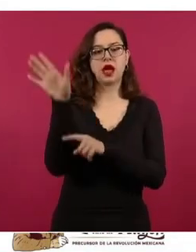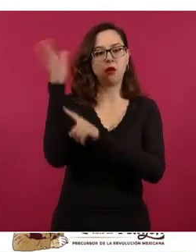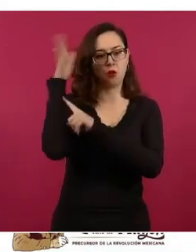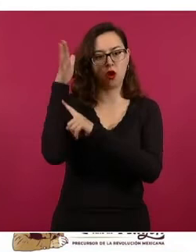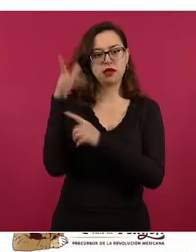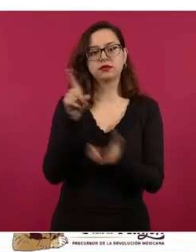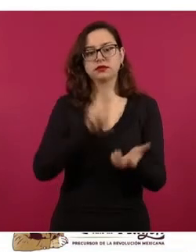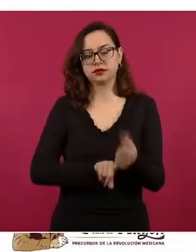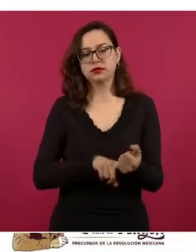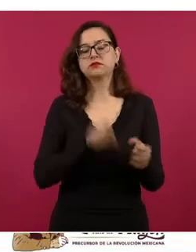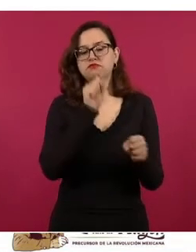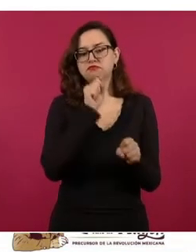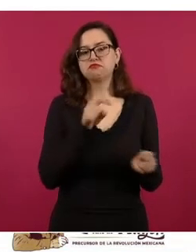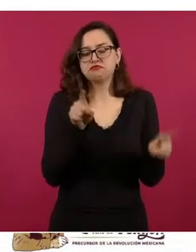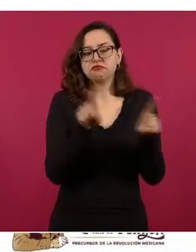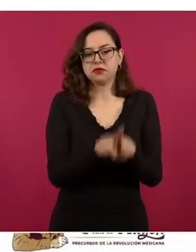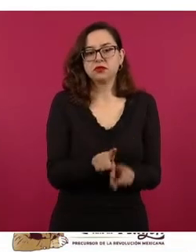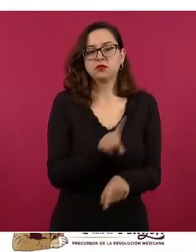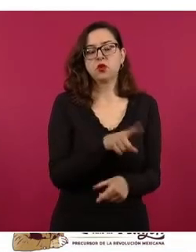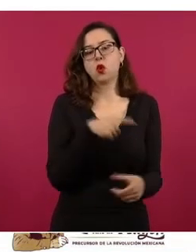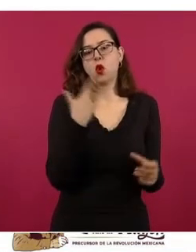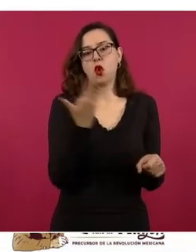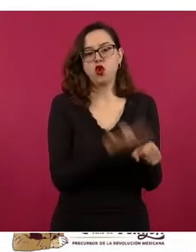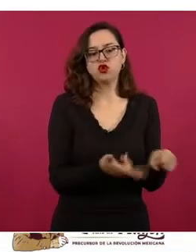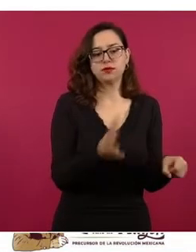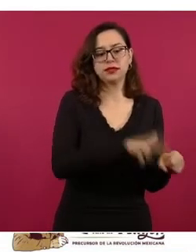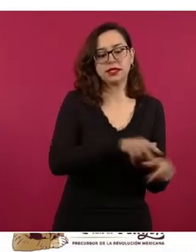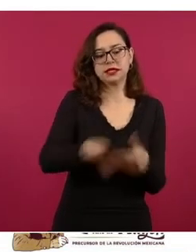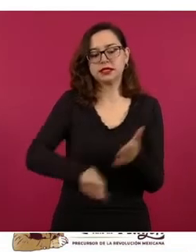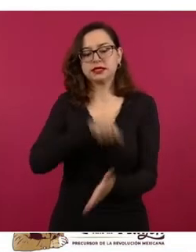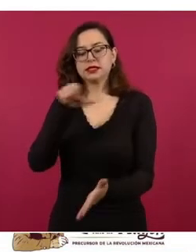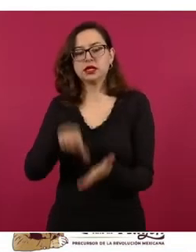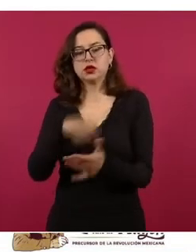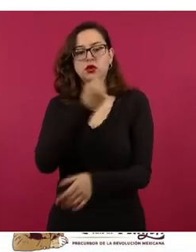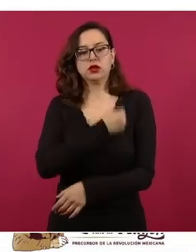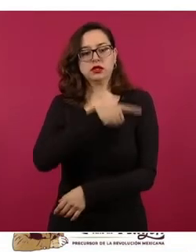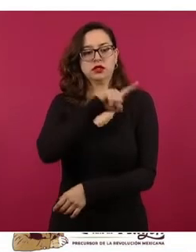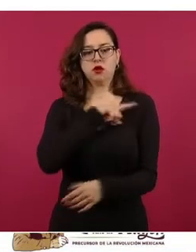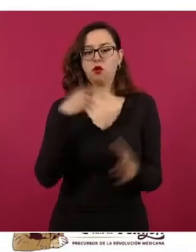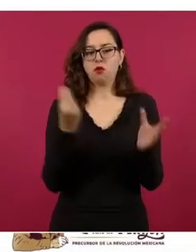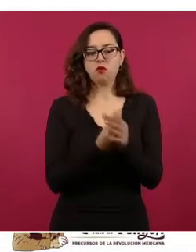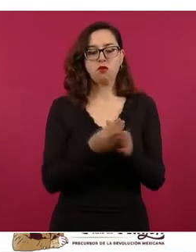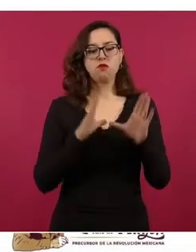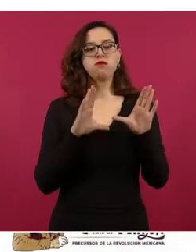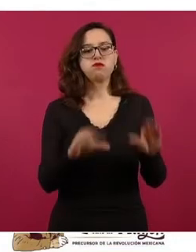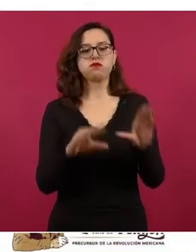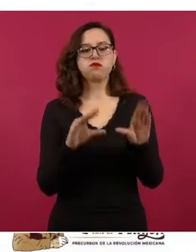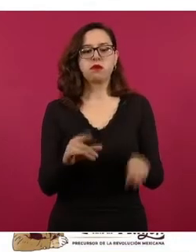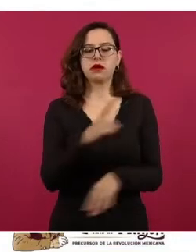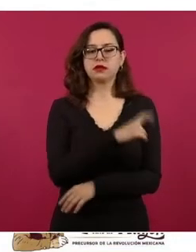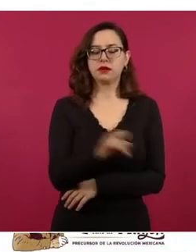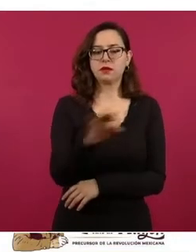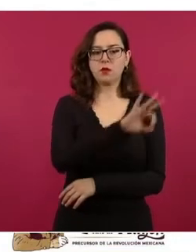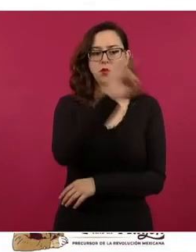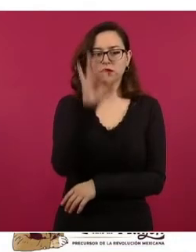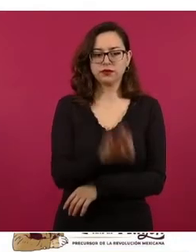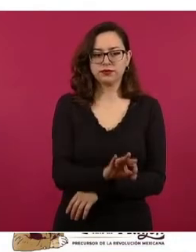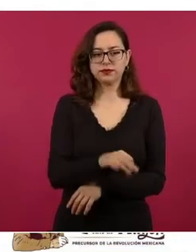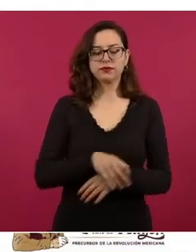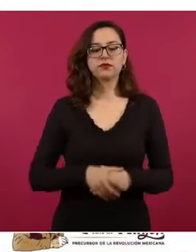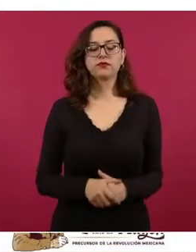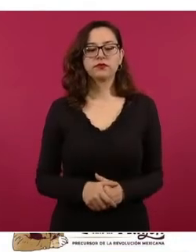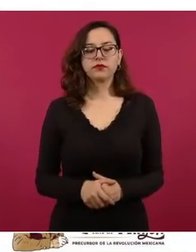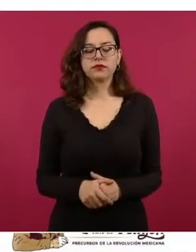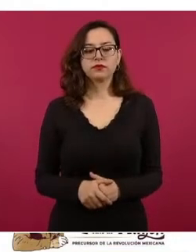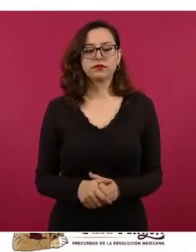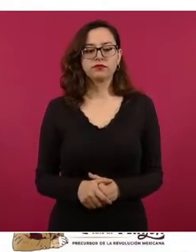100% del personal, tanto de los hospitales como de los centros de salud, ya ha sido capacitado en el modelo IMSS Bienestar.